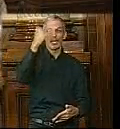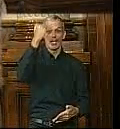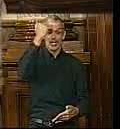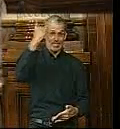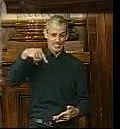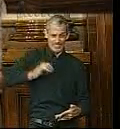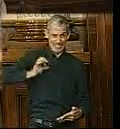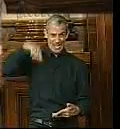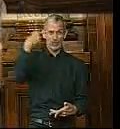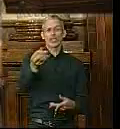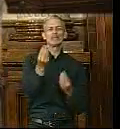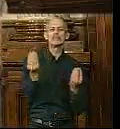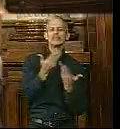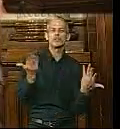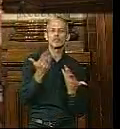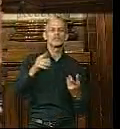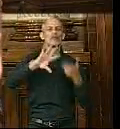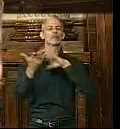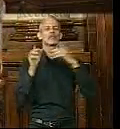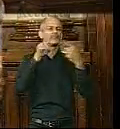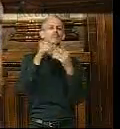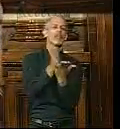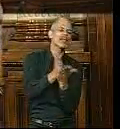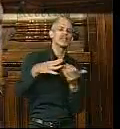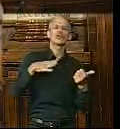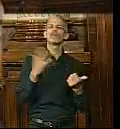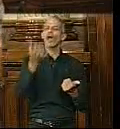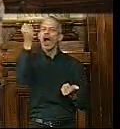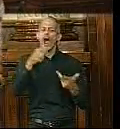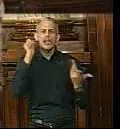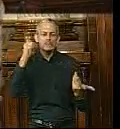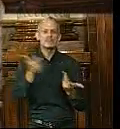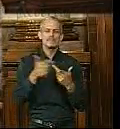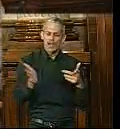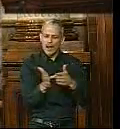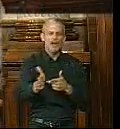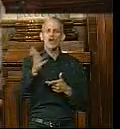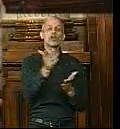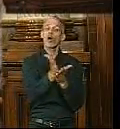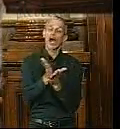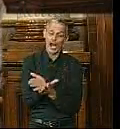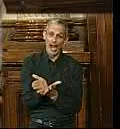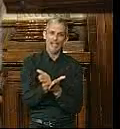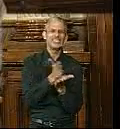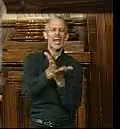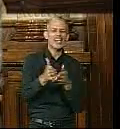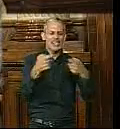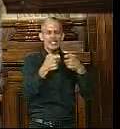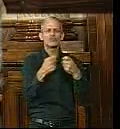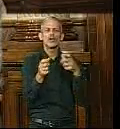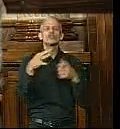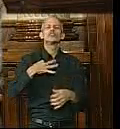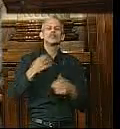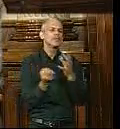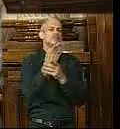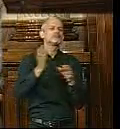viene, el año que viene, ¿con qué perspectivas de derechos que faltan? ¿Qué recorrido ha hecho Canales? ¿Canales en qué año